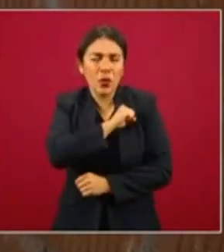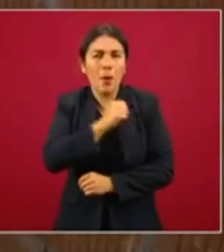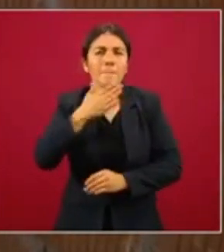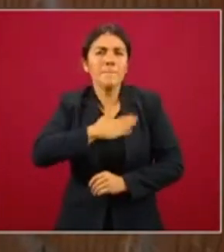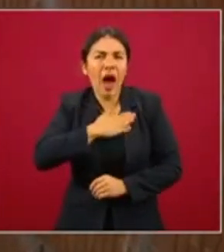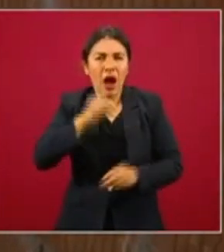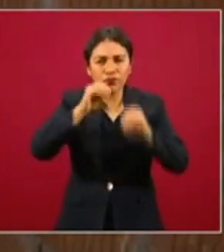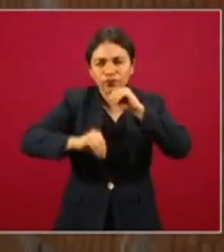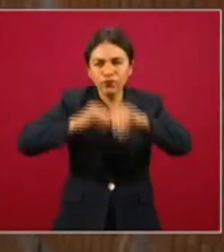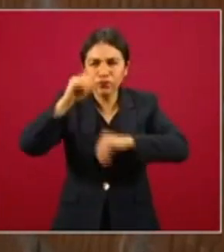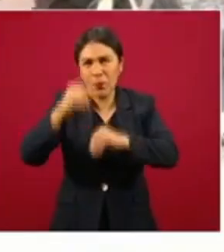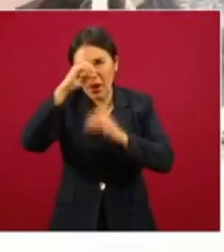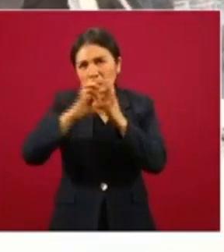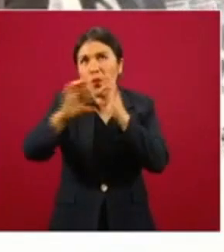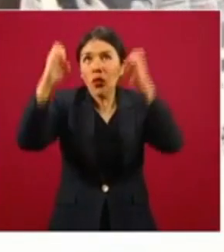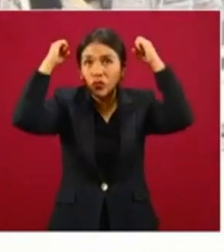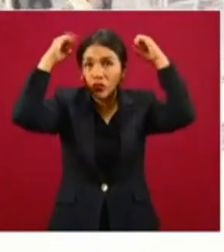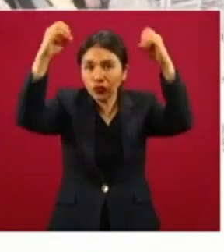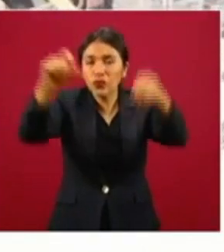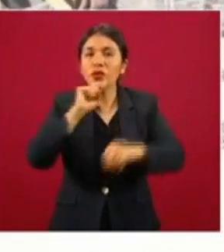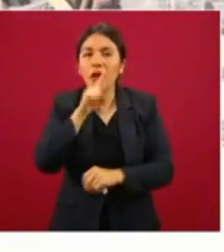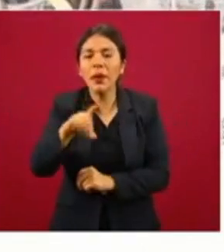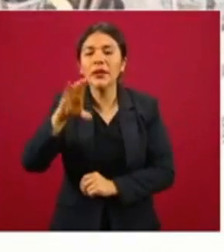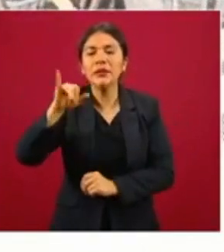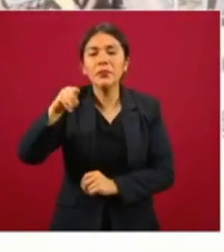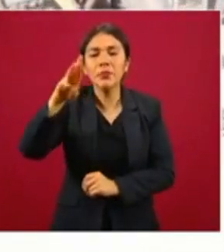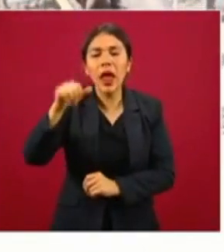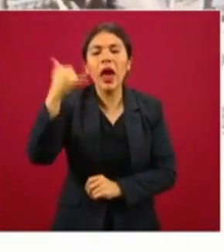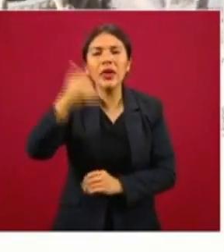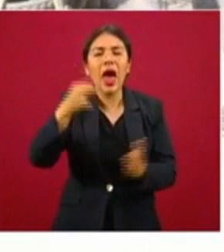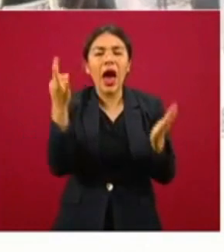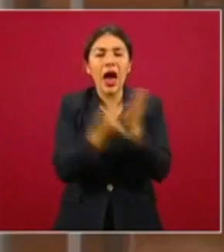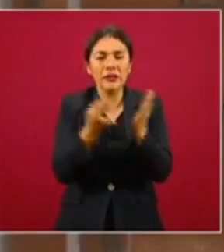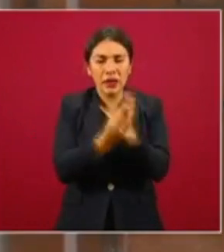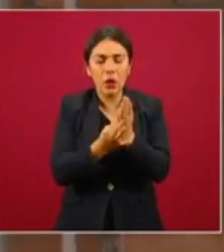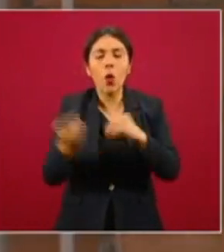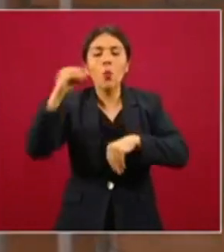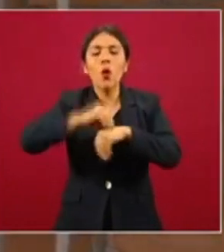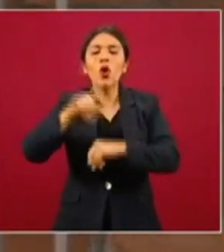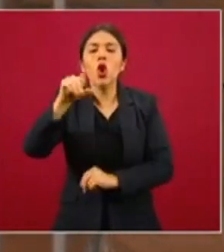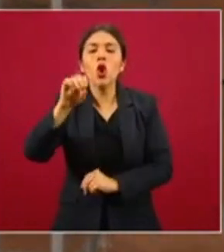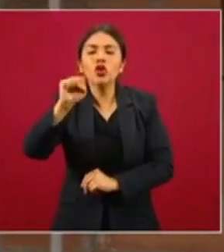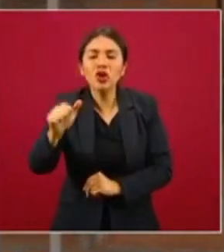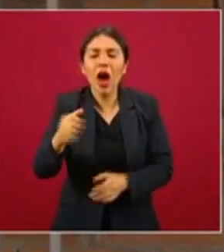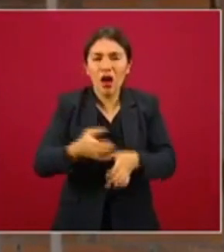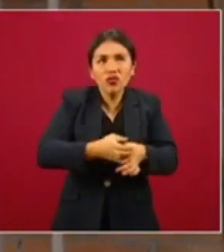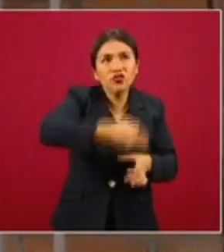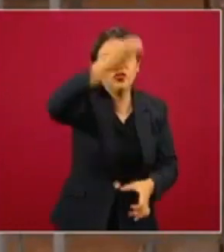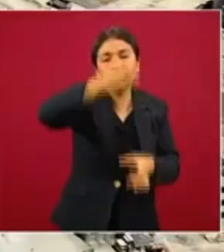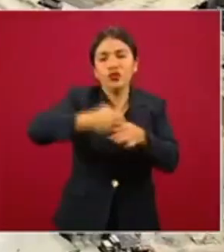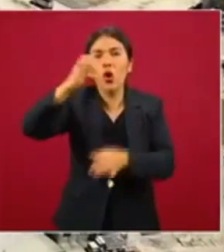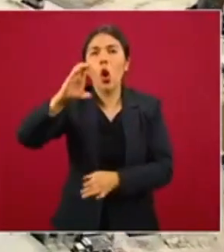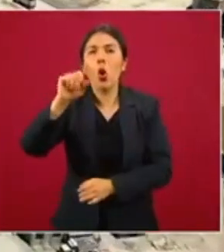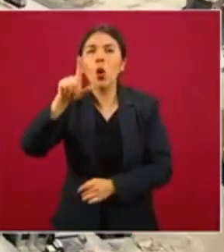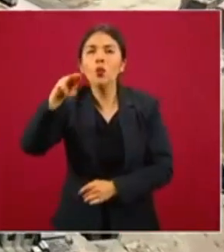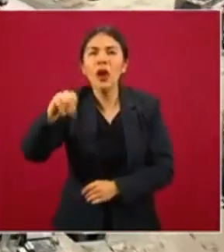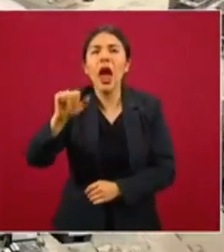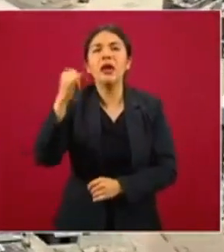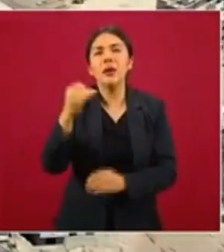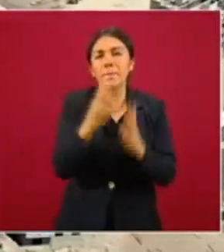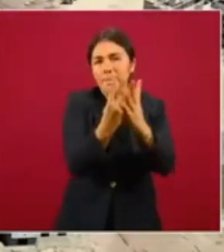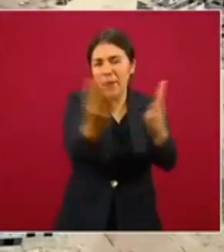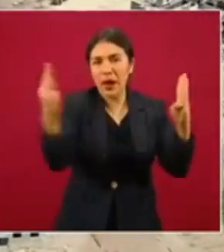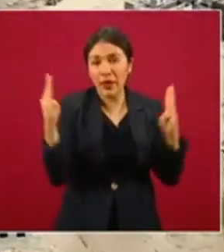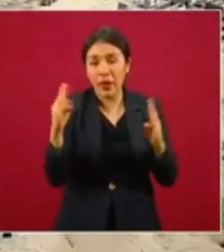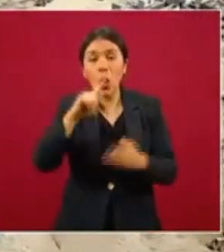para instalaciones eléctricas, habilitado de cimbra y acero, colado de losas, columnas y colocación de muros. En